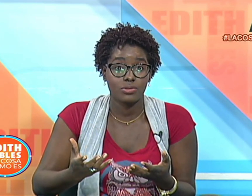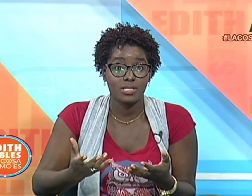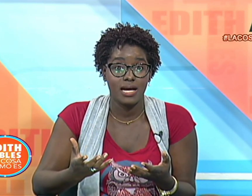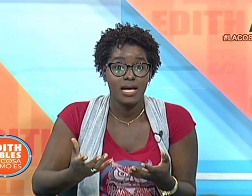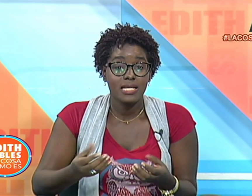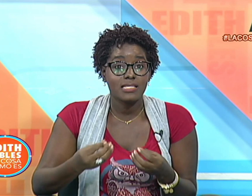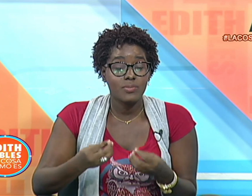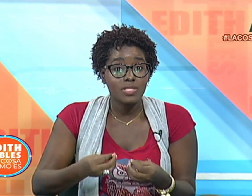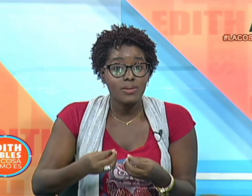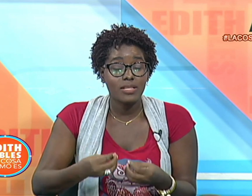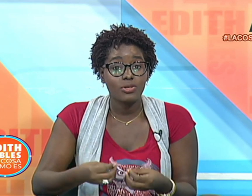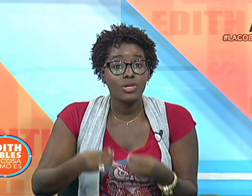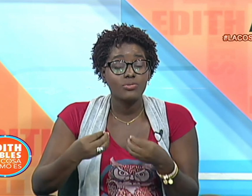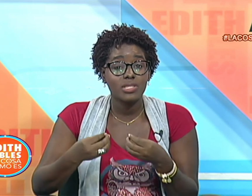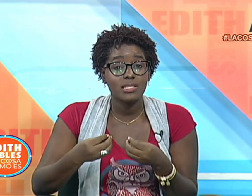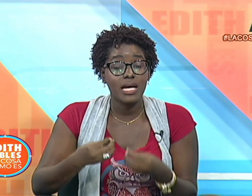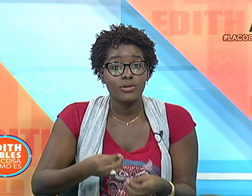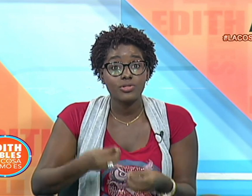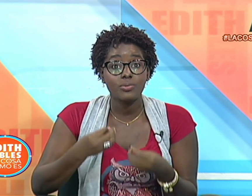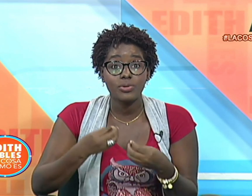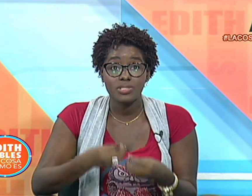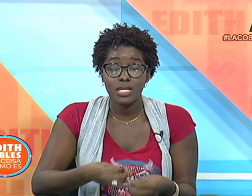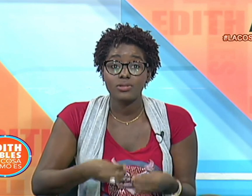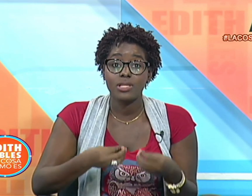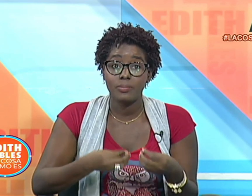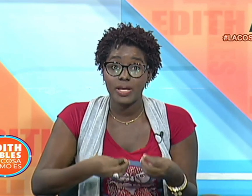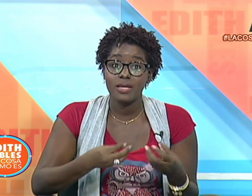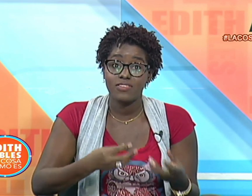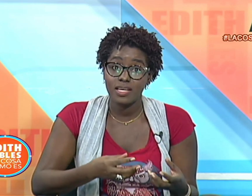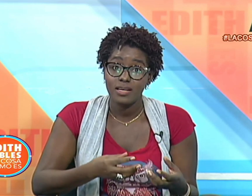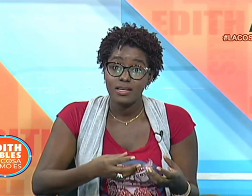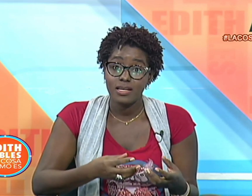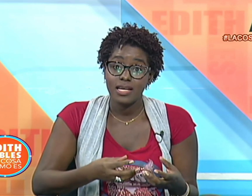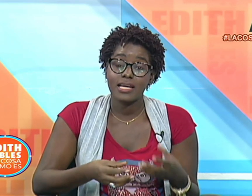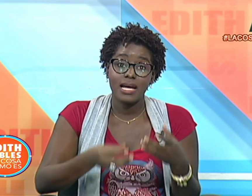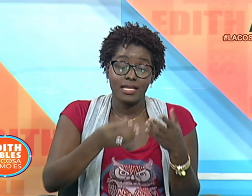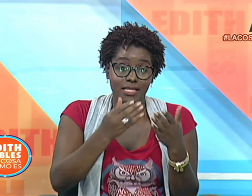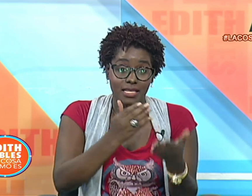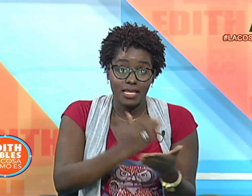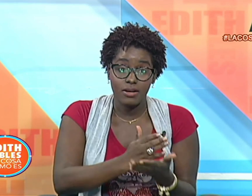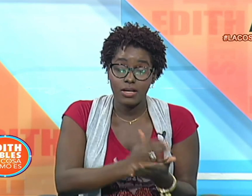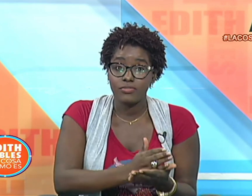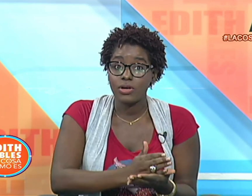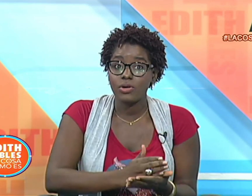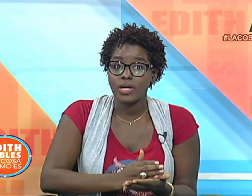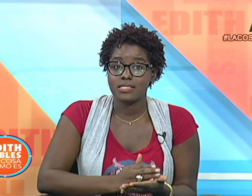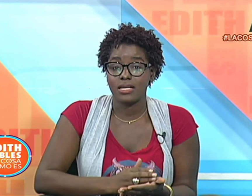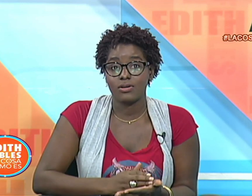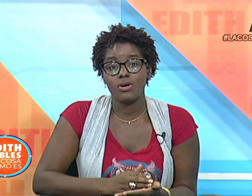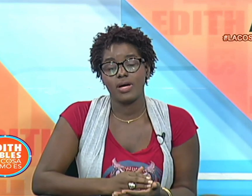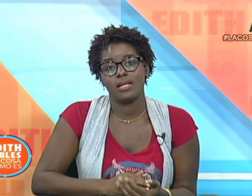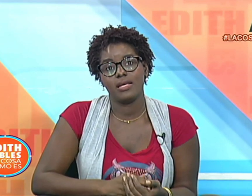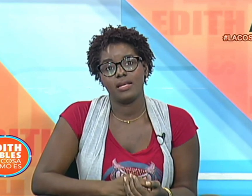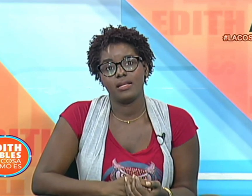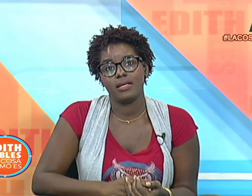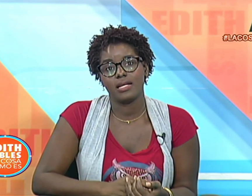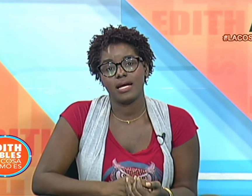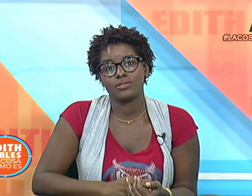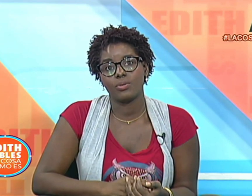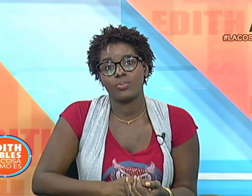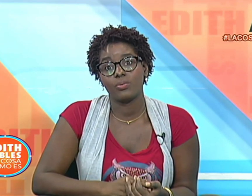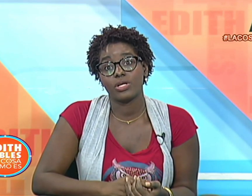o sea estamos hablando de un 38 por ciento del pib que fue con lo que cerró el